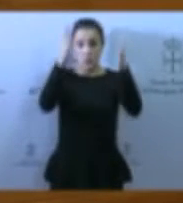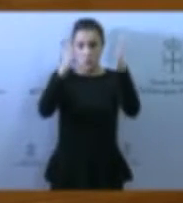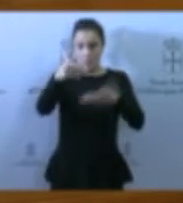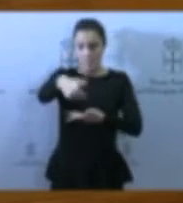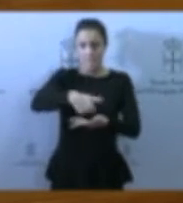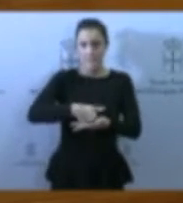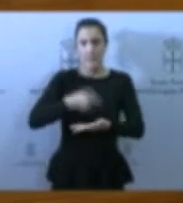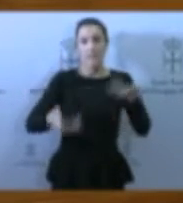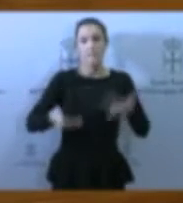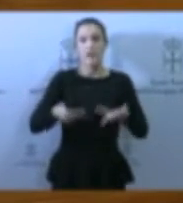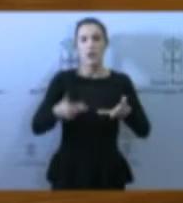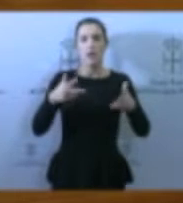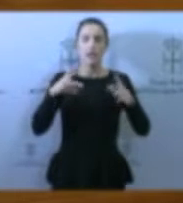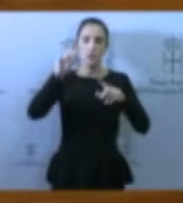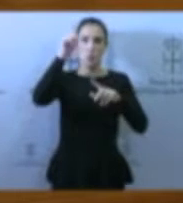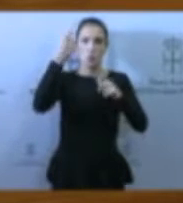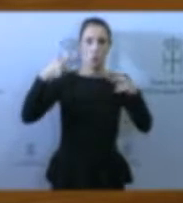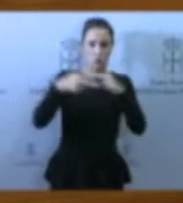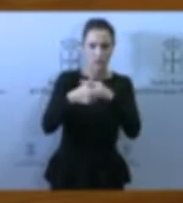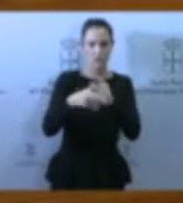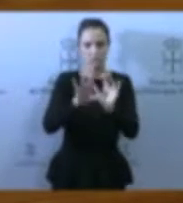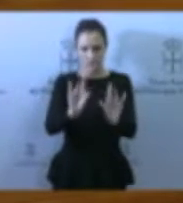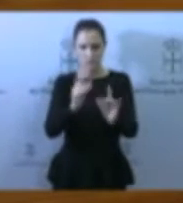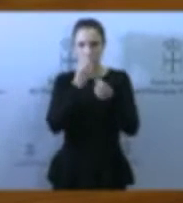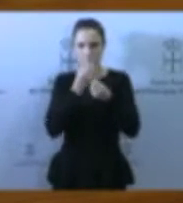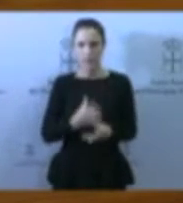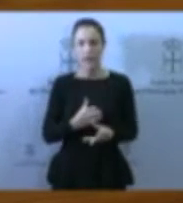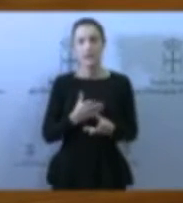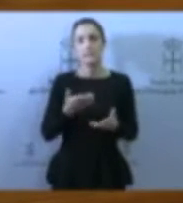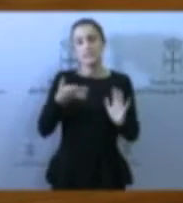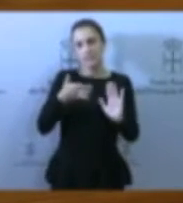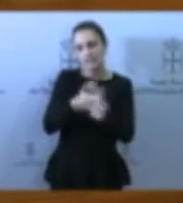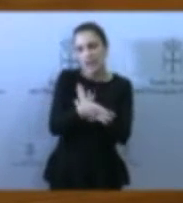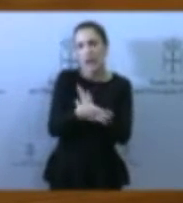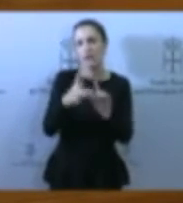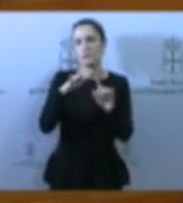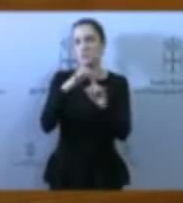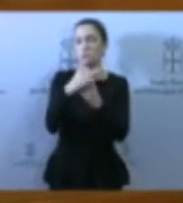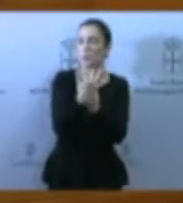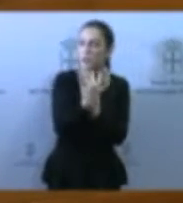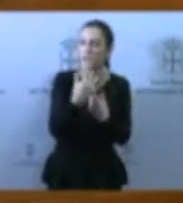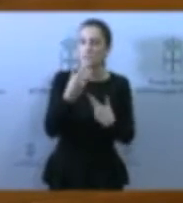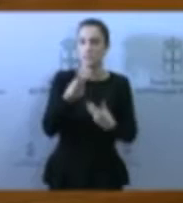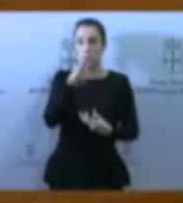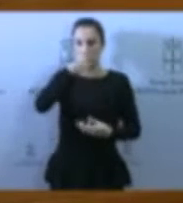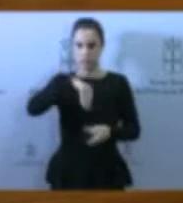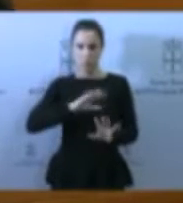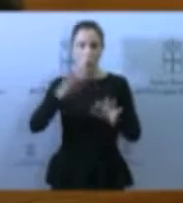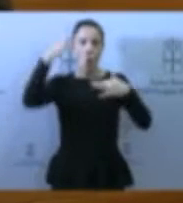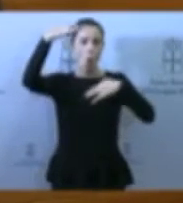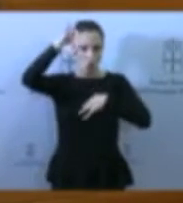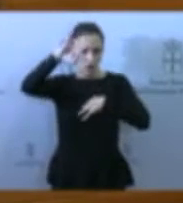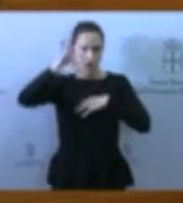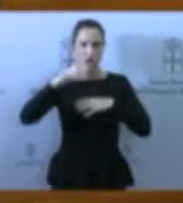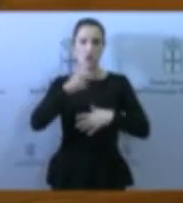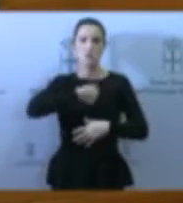el corte de suministro. Bien, aunque son circunstancias excepcionales, nosotros no podemos